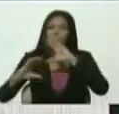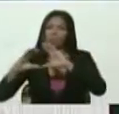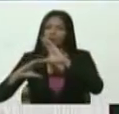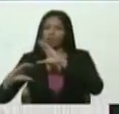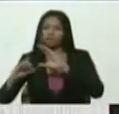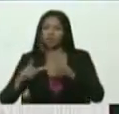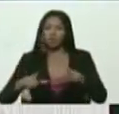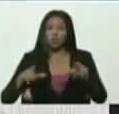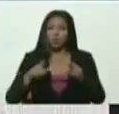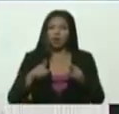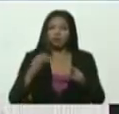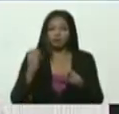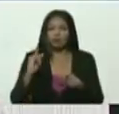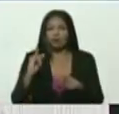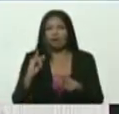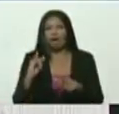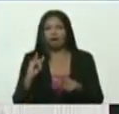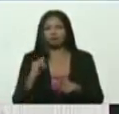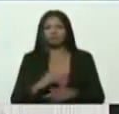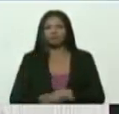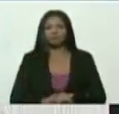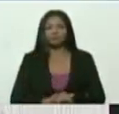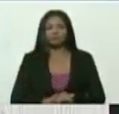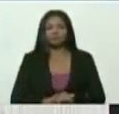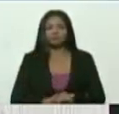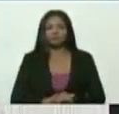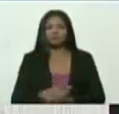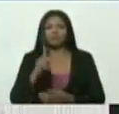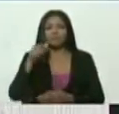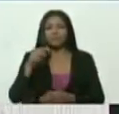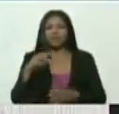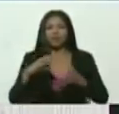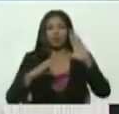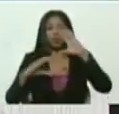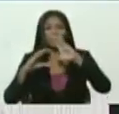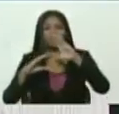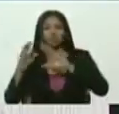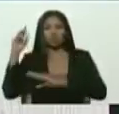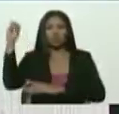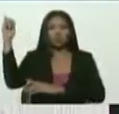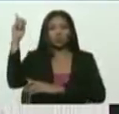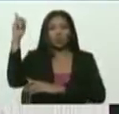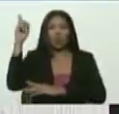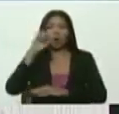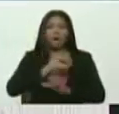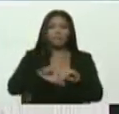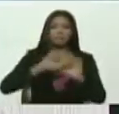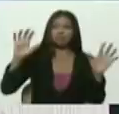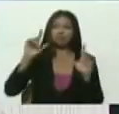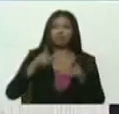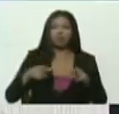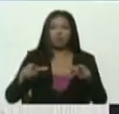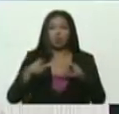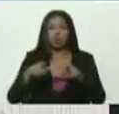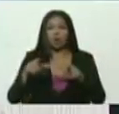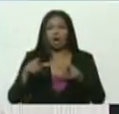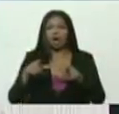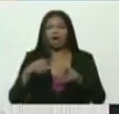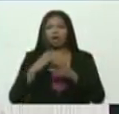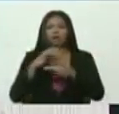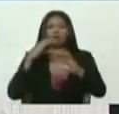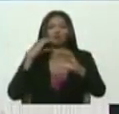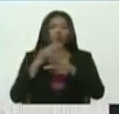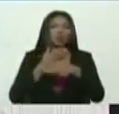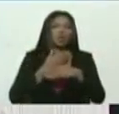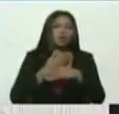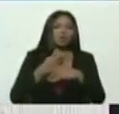Tazón, otra antena de comunicaciones situada en Fuerte Tiuna, de volar objetivo el túnel de la Cabrera, de volar la entrada